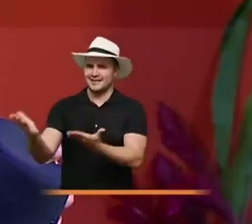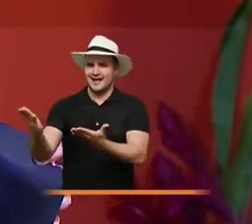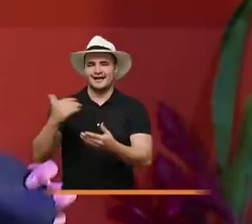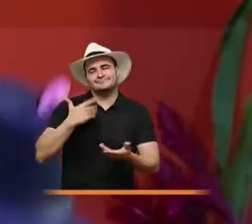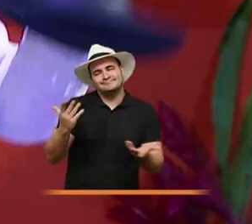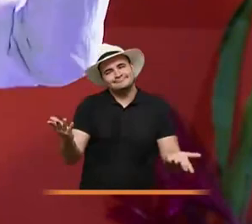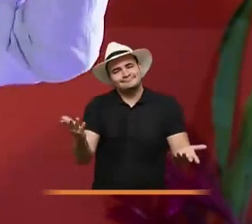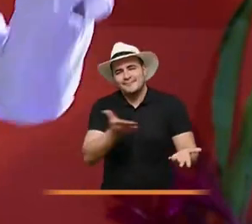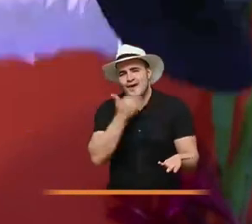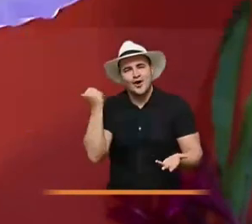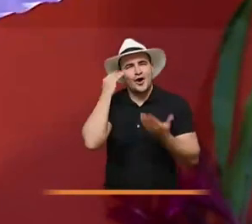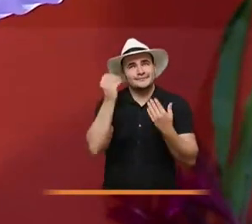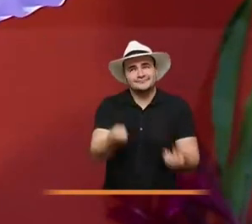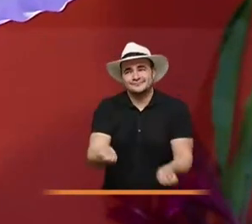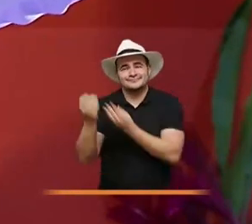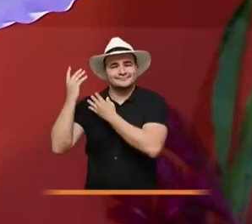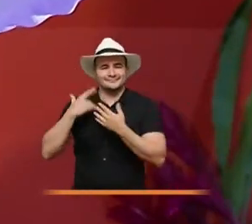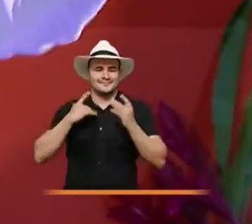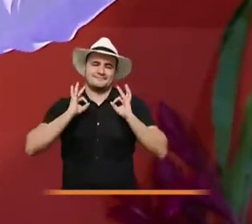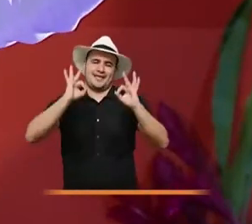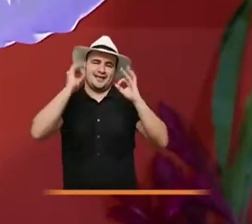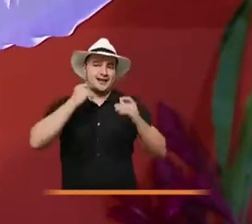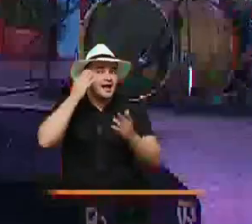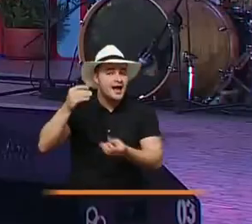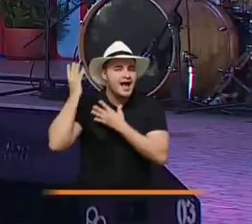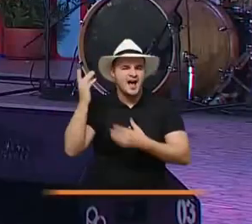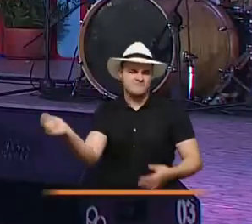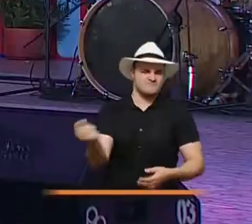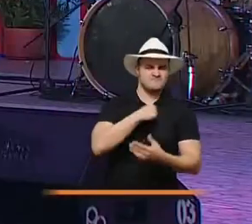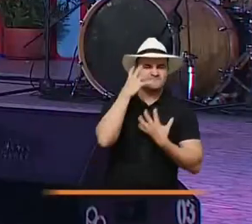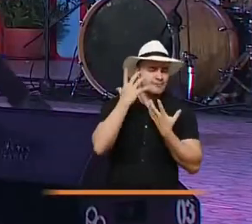mirar porque el que olvida perdona